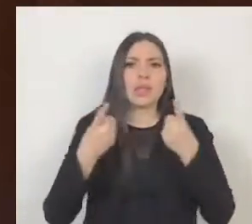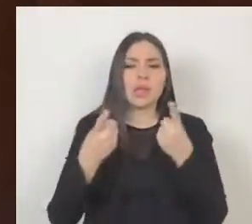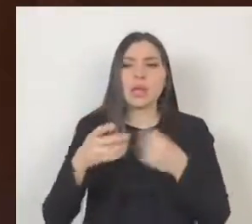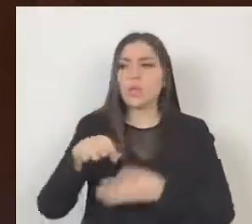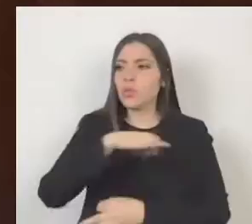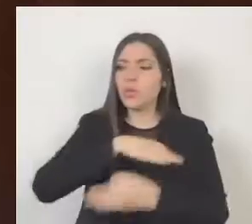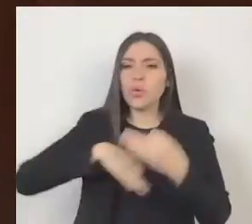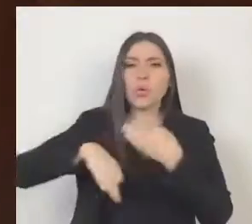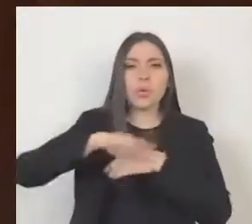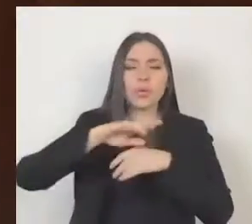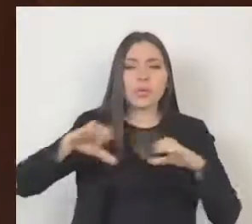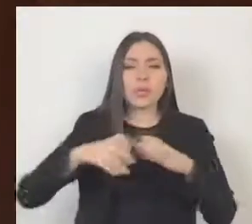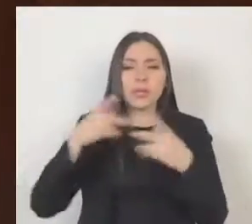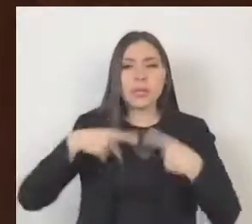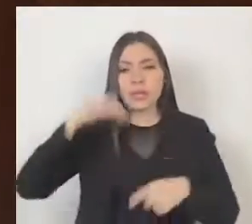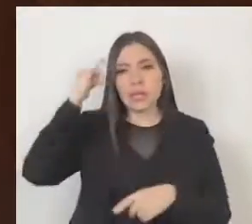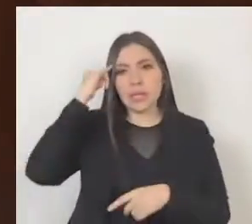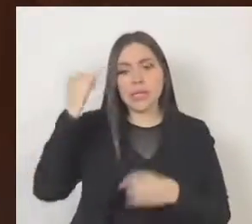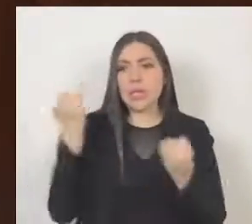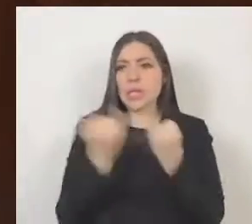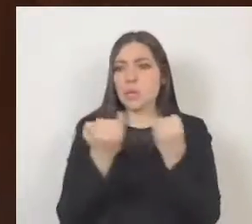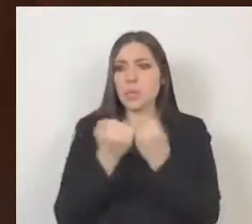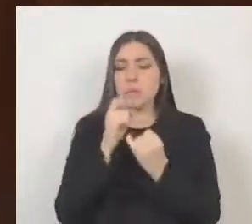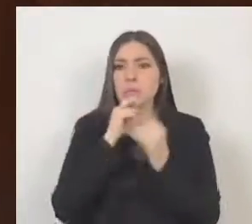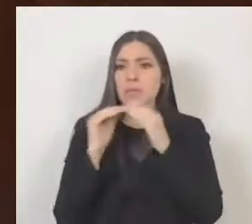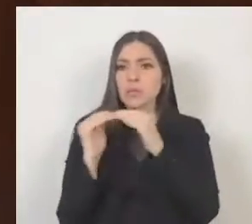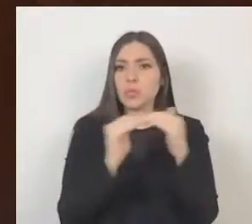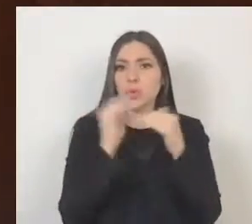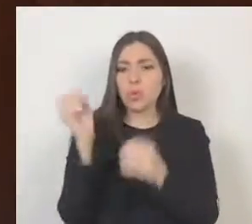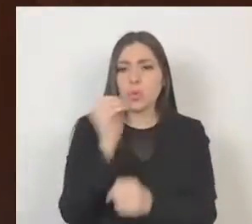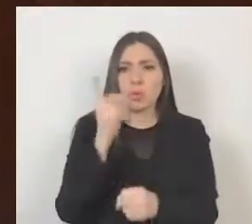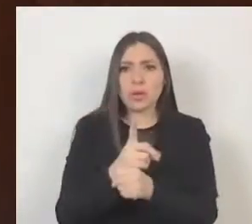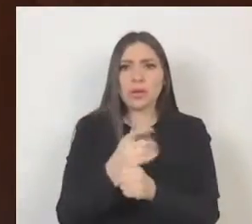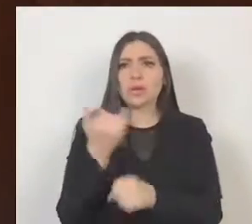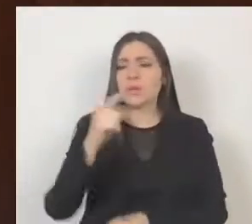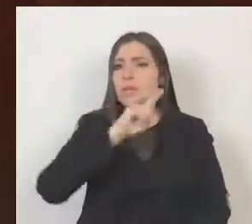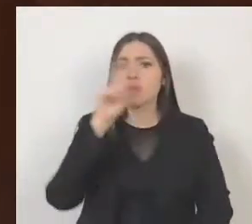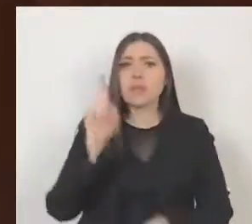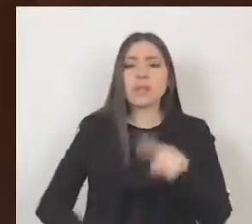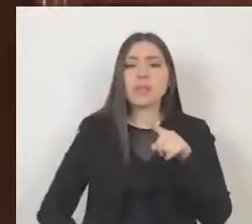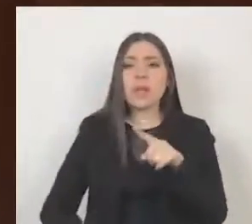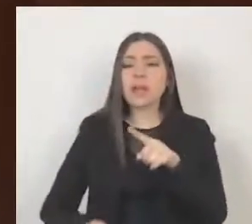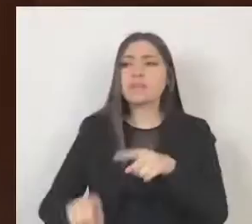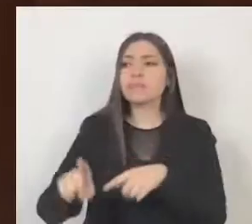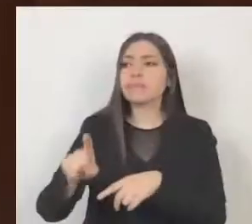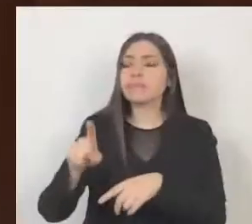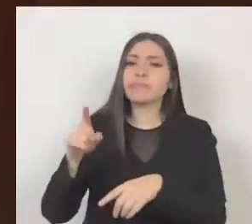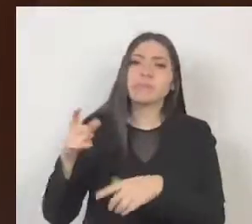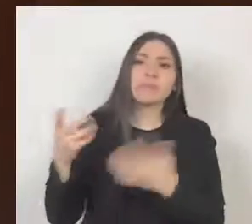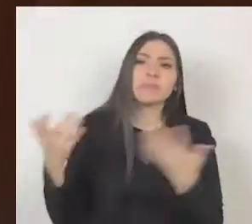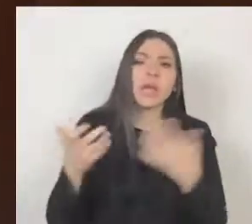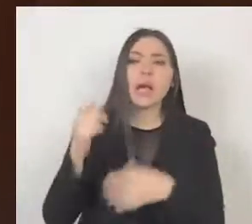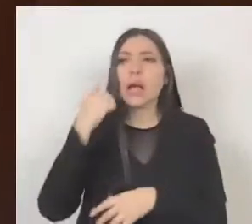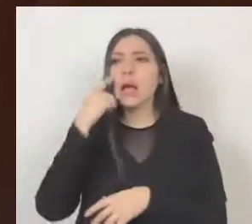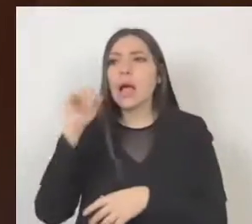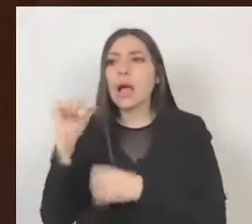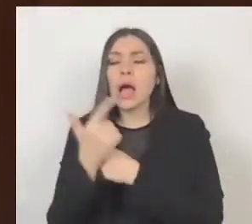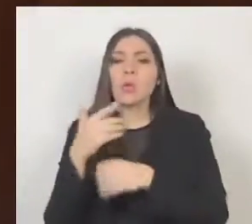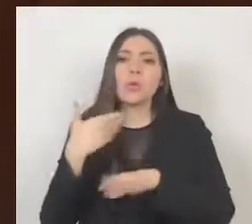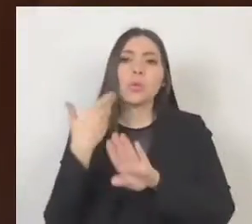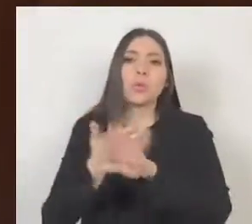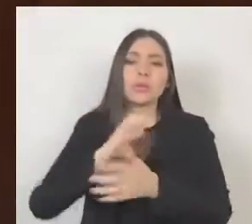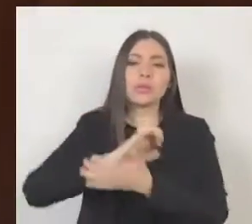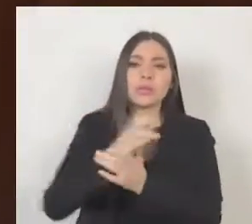indígenas y eliminar cualquier práctica discriminatoria mediante el establecimiento de políticas